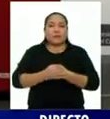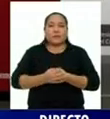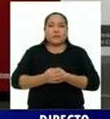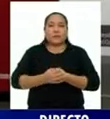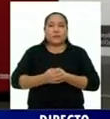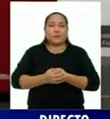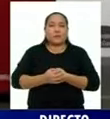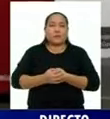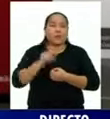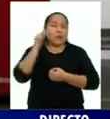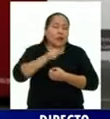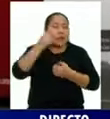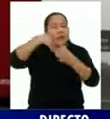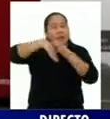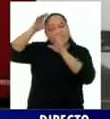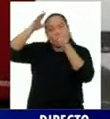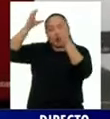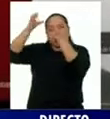Respecto al Congreso,